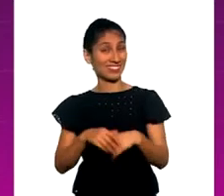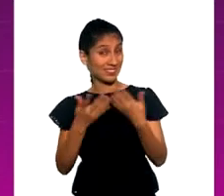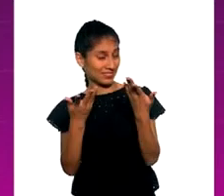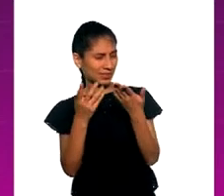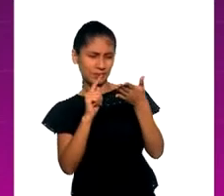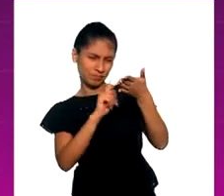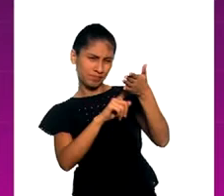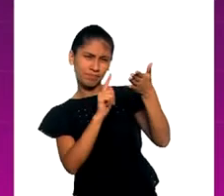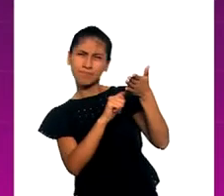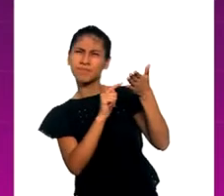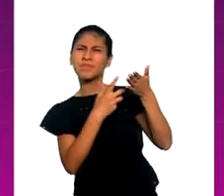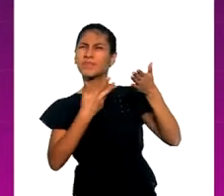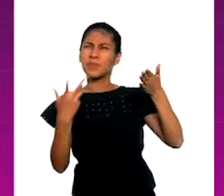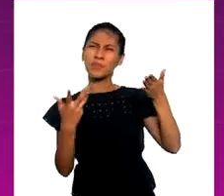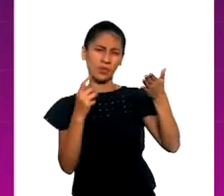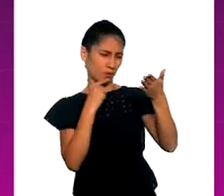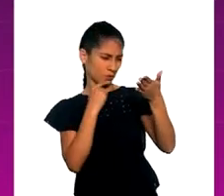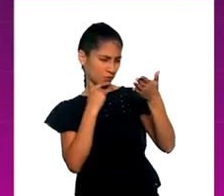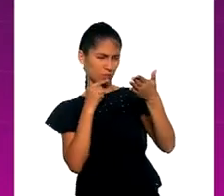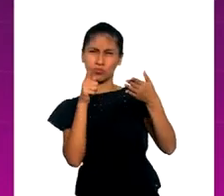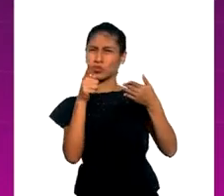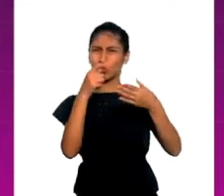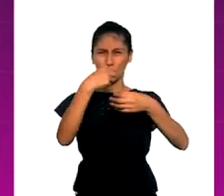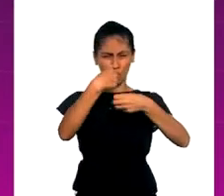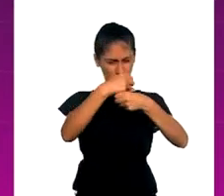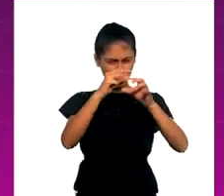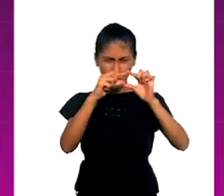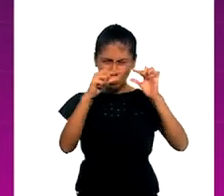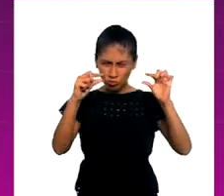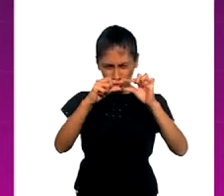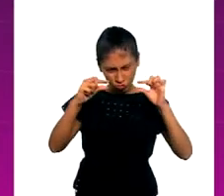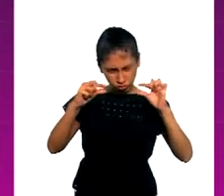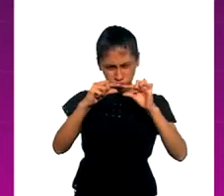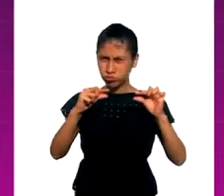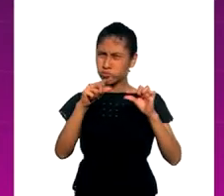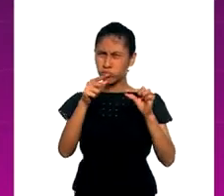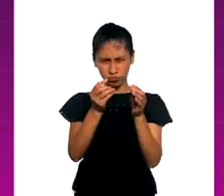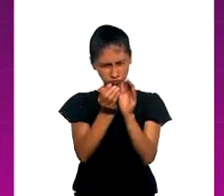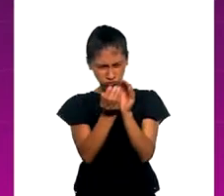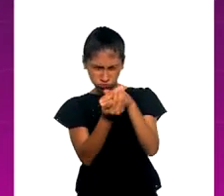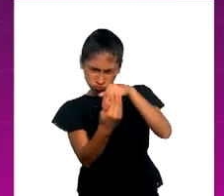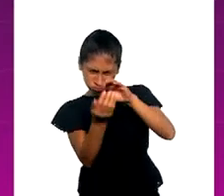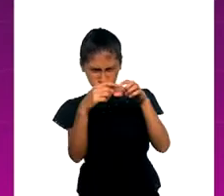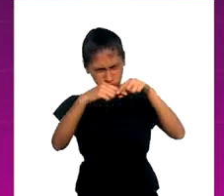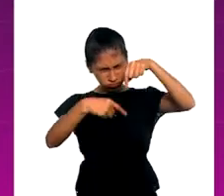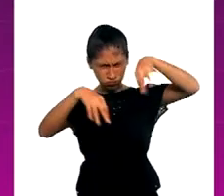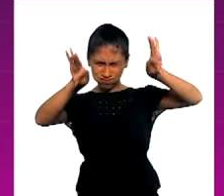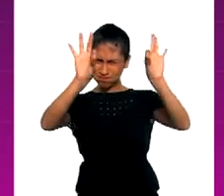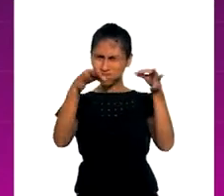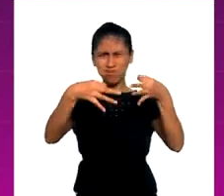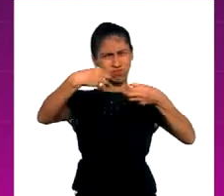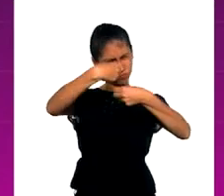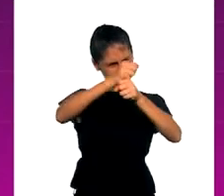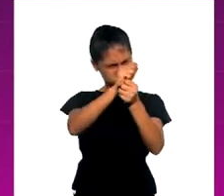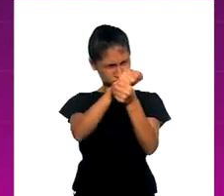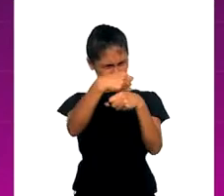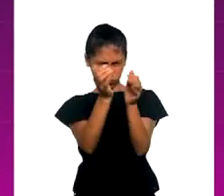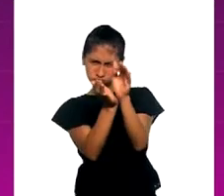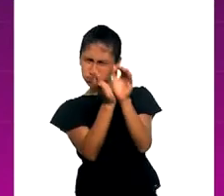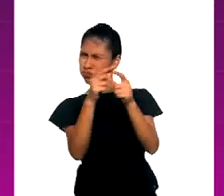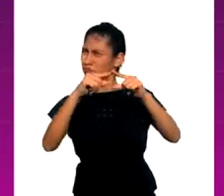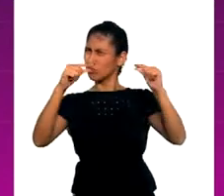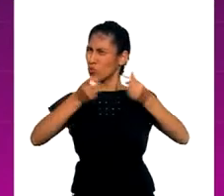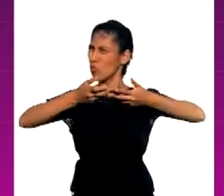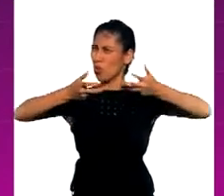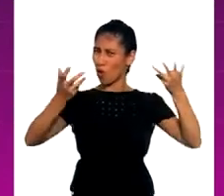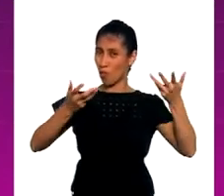explicar bien cómo son las líneas que se formaron en el papel al armar la figura